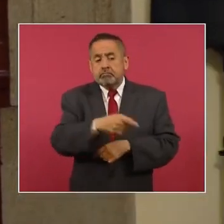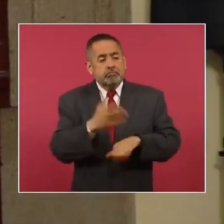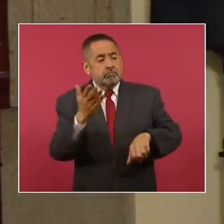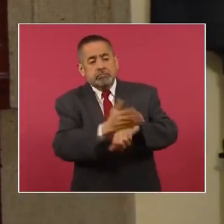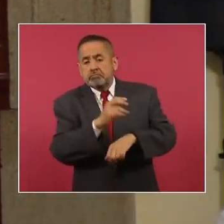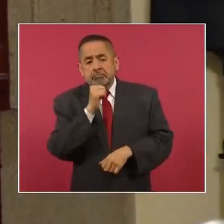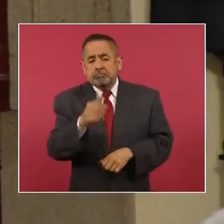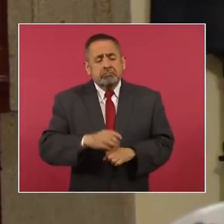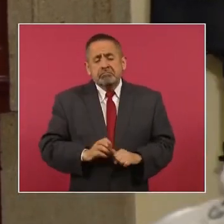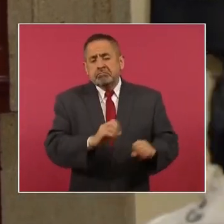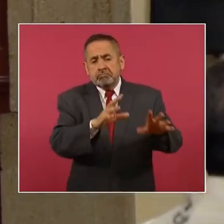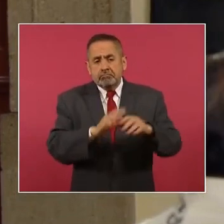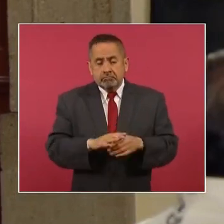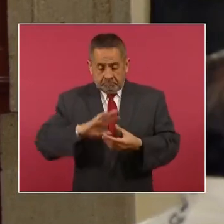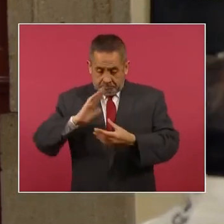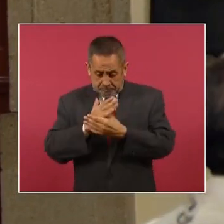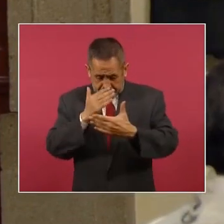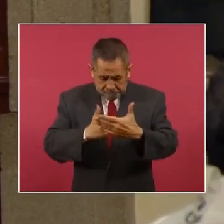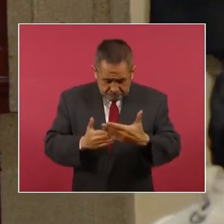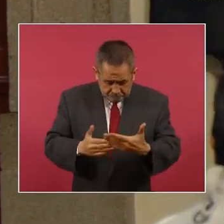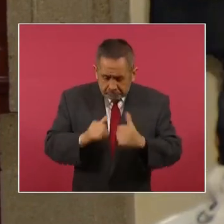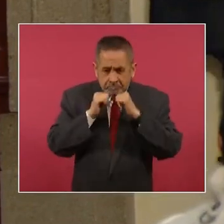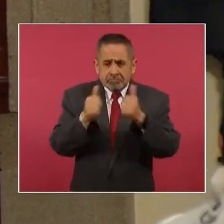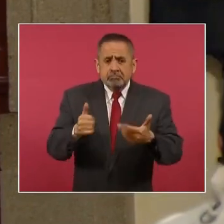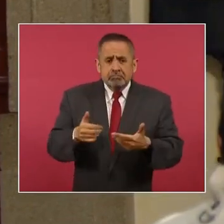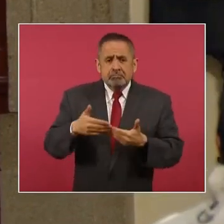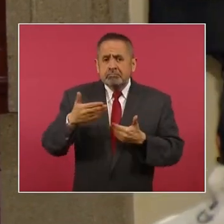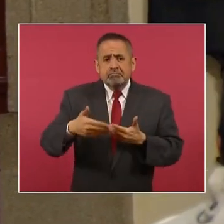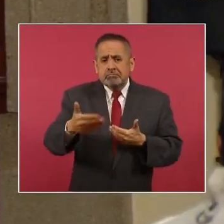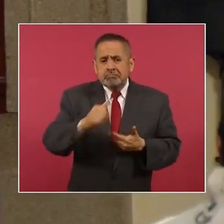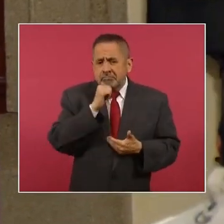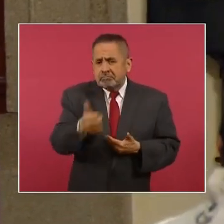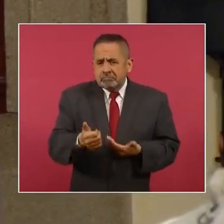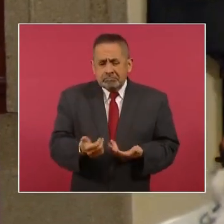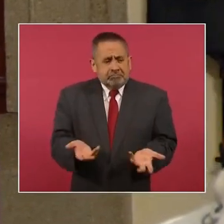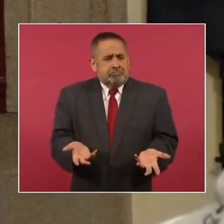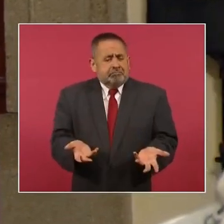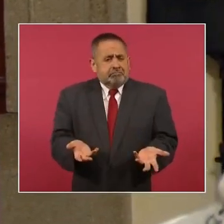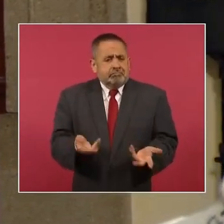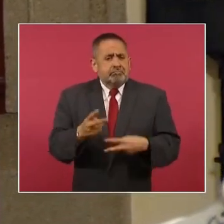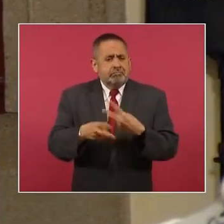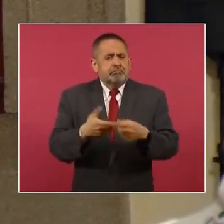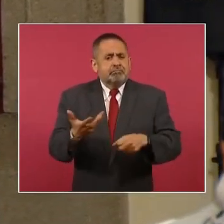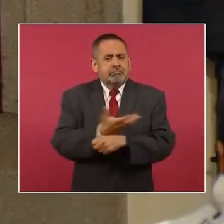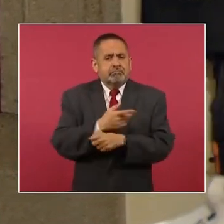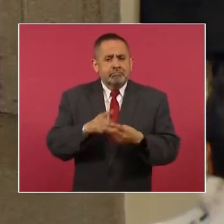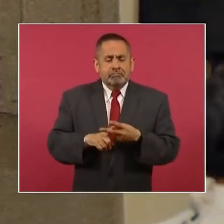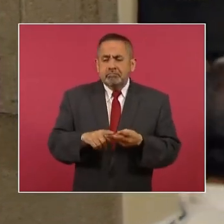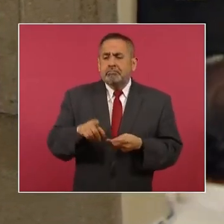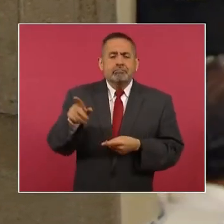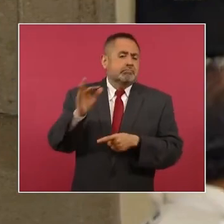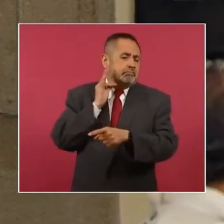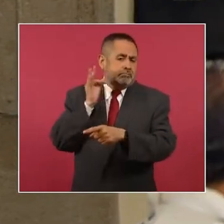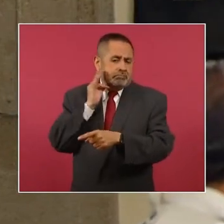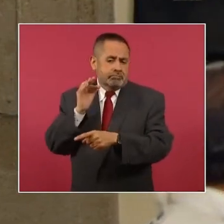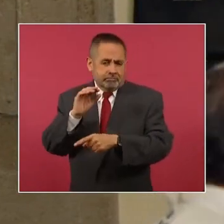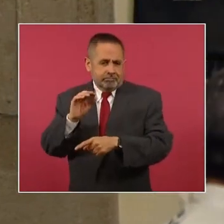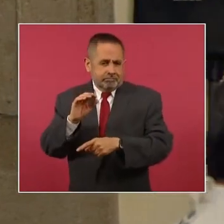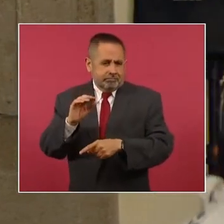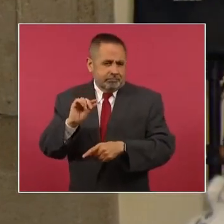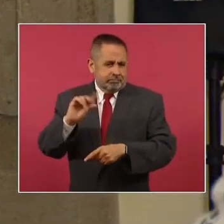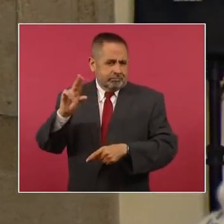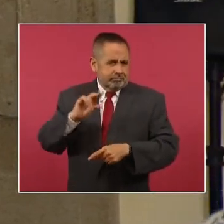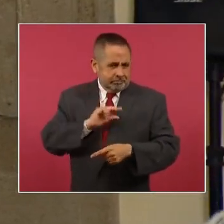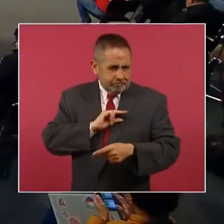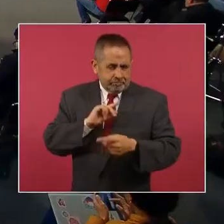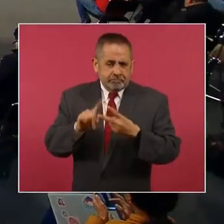lo que hay en las carpetas, o sea, no hay nada, o sea, no hay ningún avance. Entonces, ¿qué se va a hacer? O sea, ¿qué va a hacer la FEARLE, la Fiscalía Especializada? ¿Qué va a